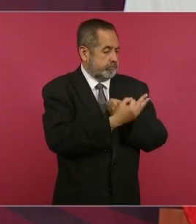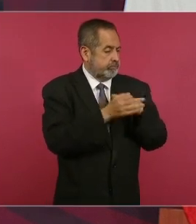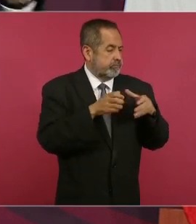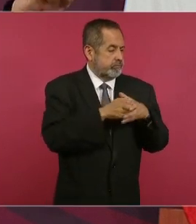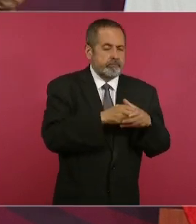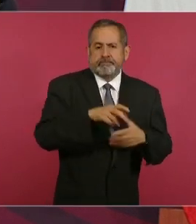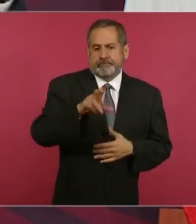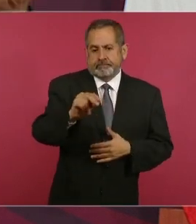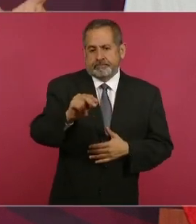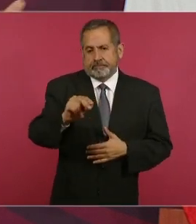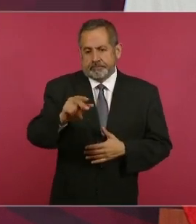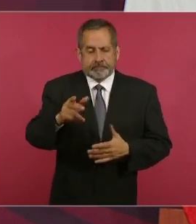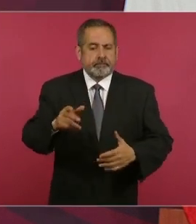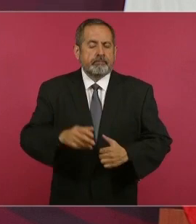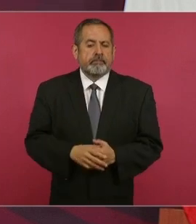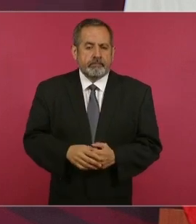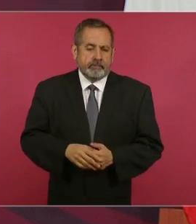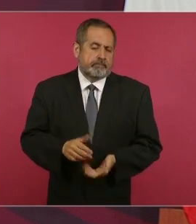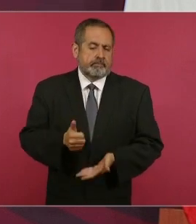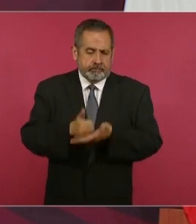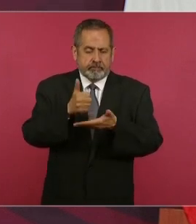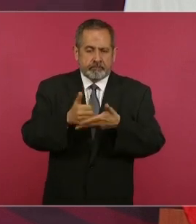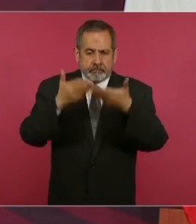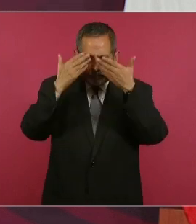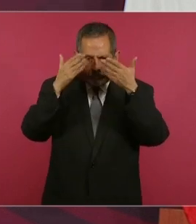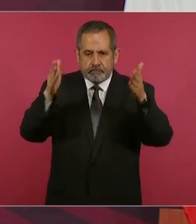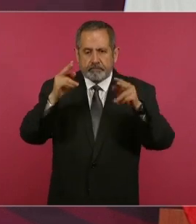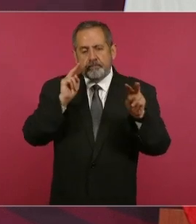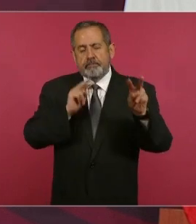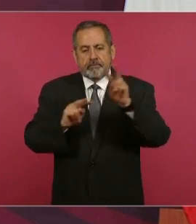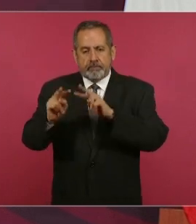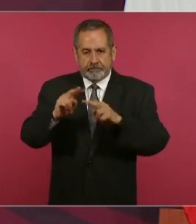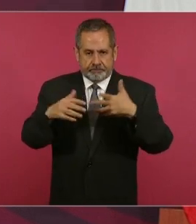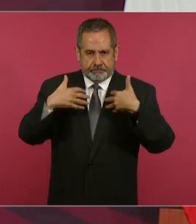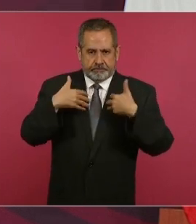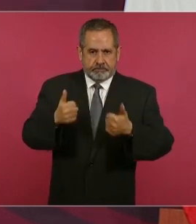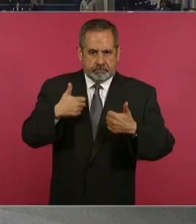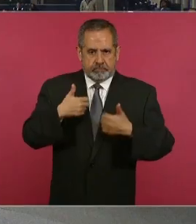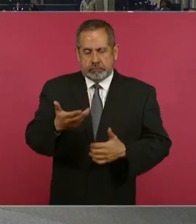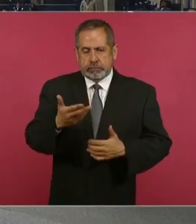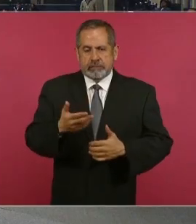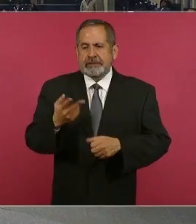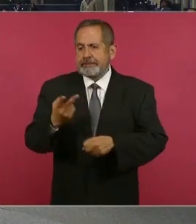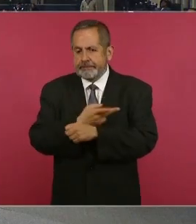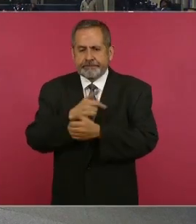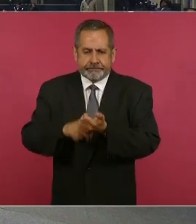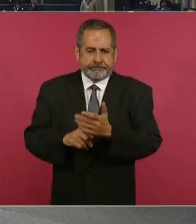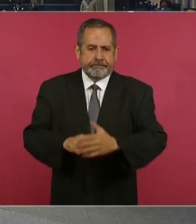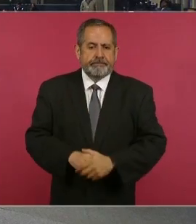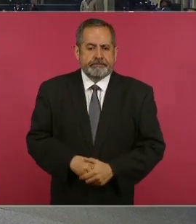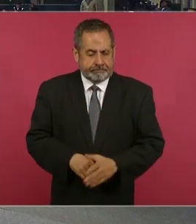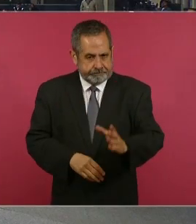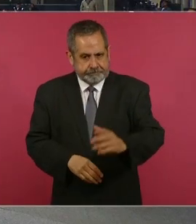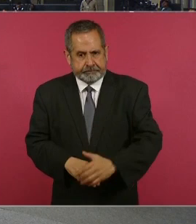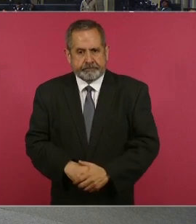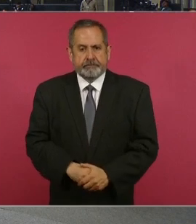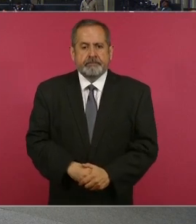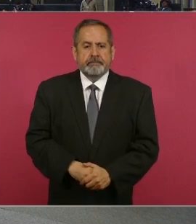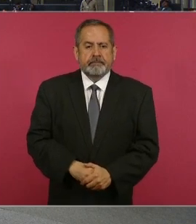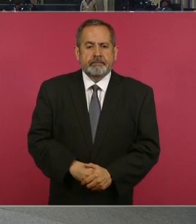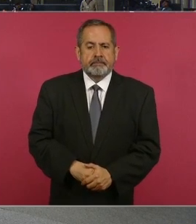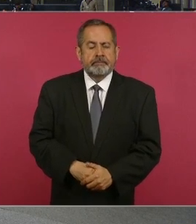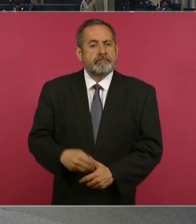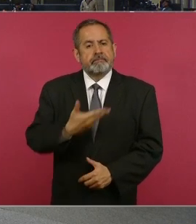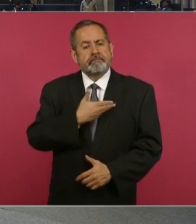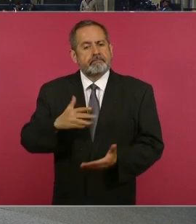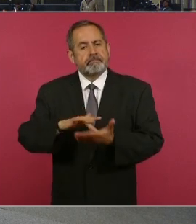Todo esto ayuda, pues, para ir entendiendo lo que está sucediendo. Gracias,